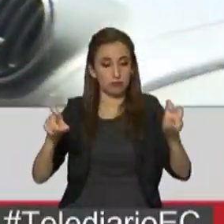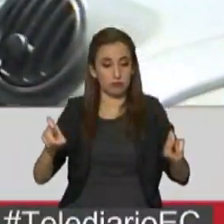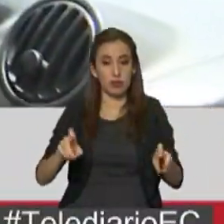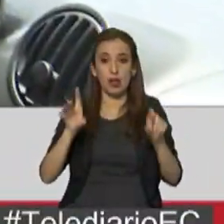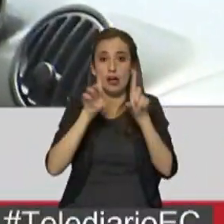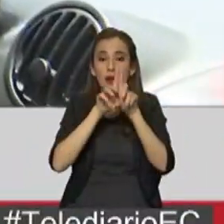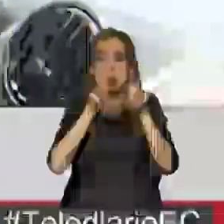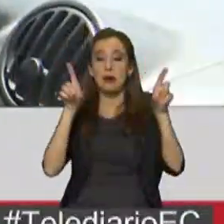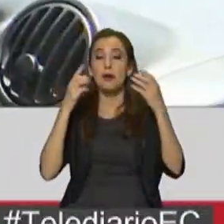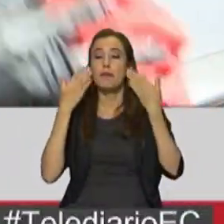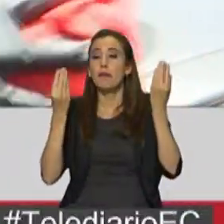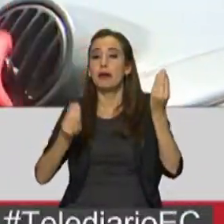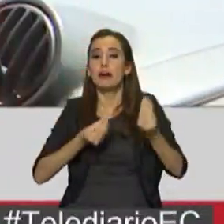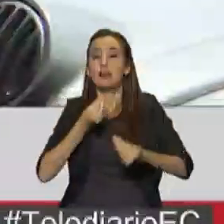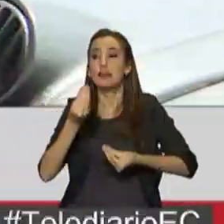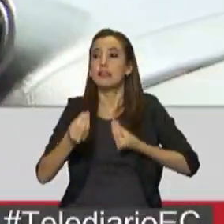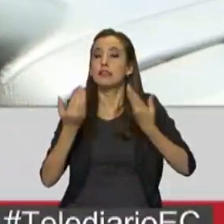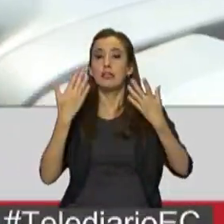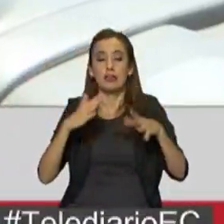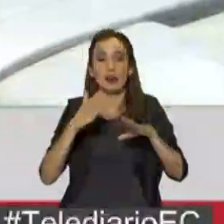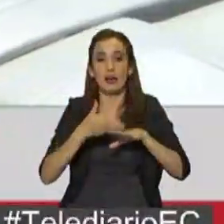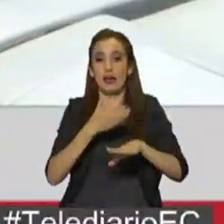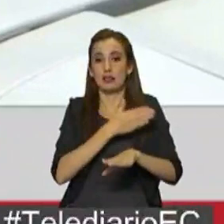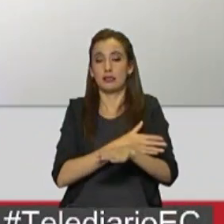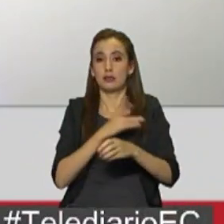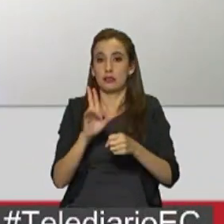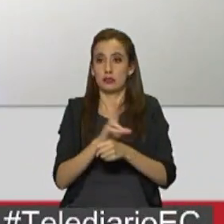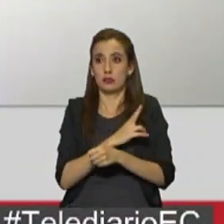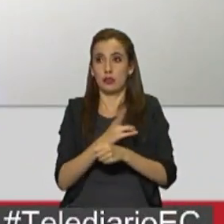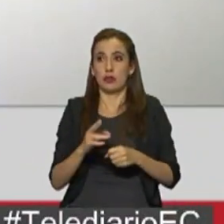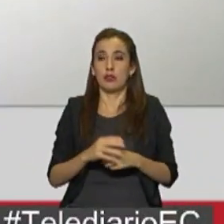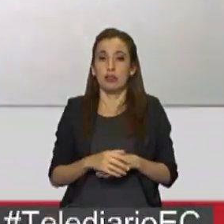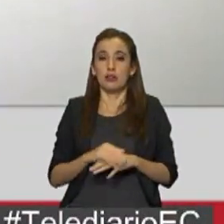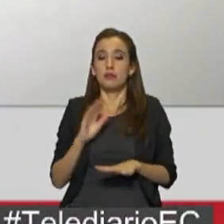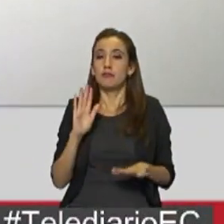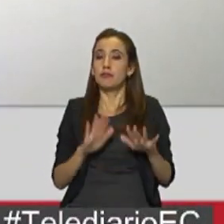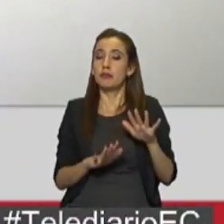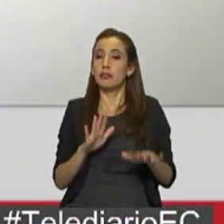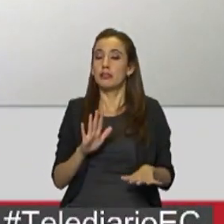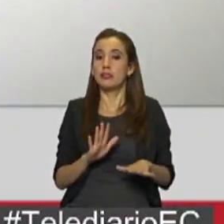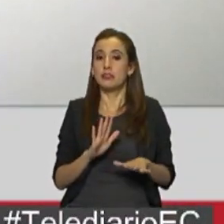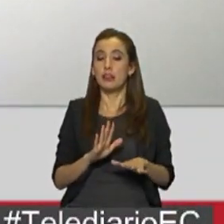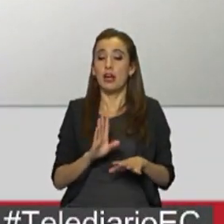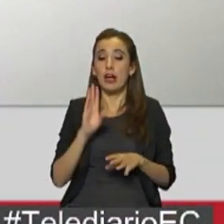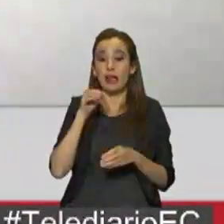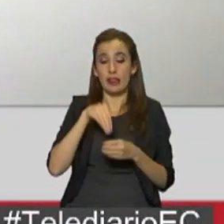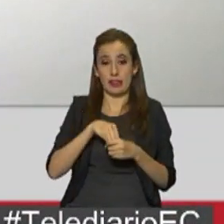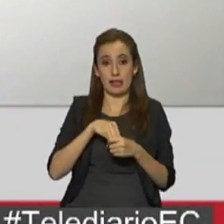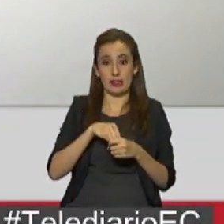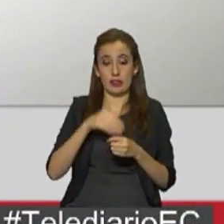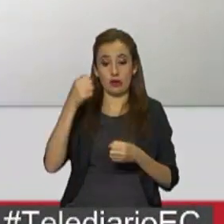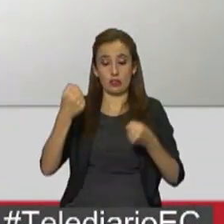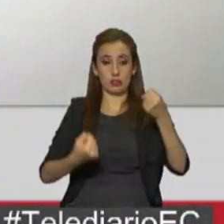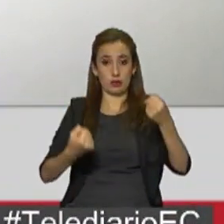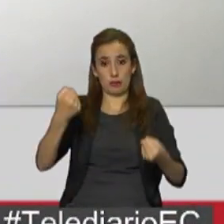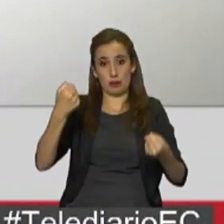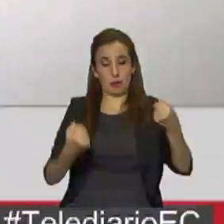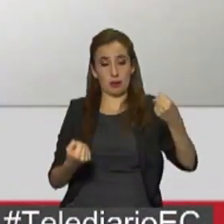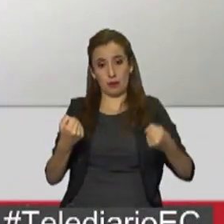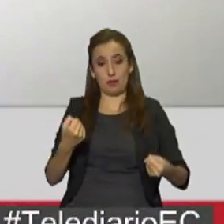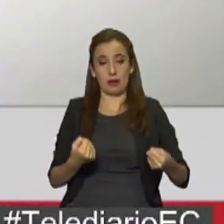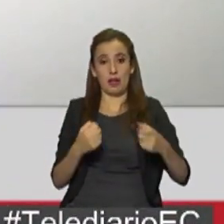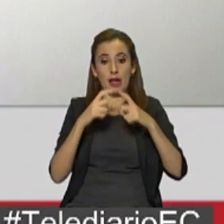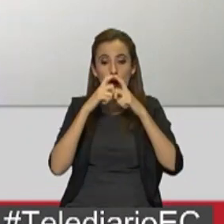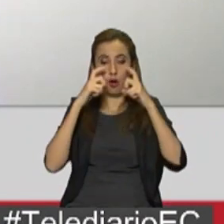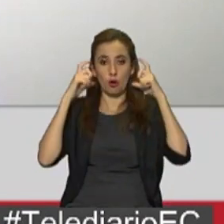empresa mecanismos de este estilo y han sido probados equivale a quien dentro de la cabina los ocupantes como